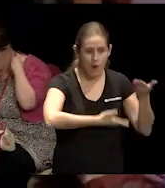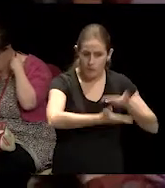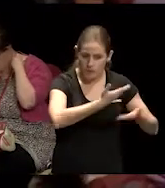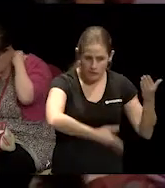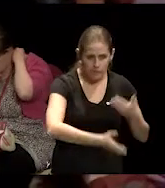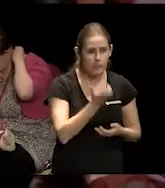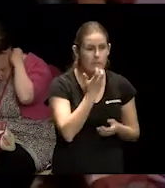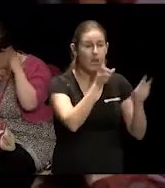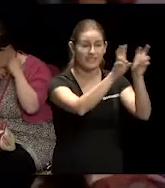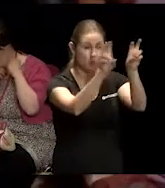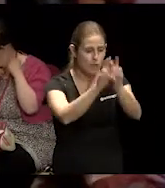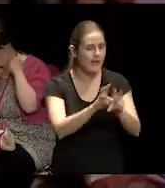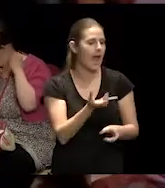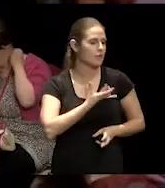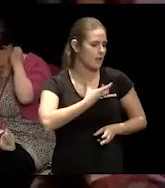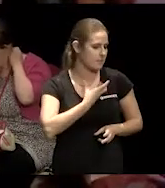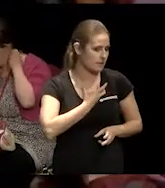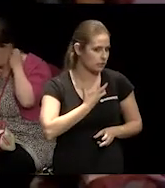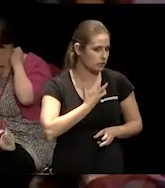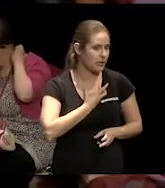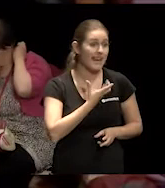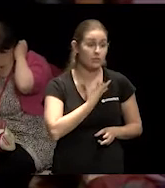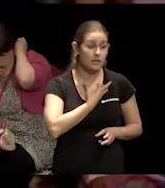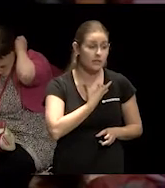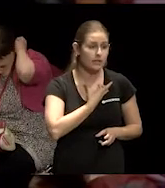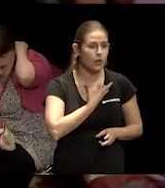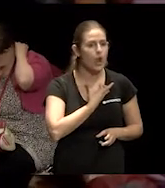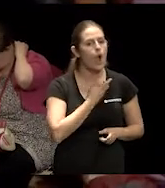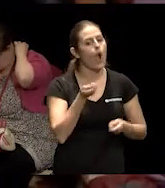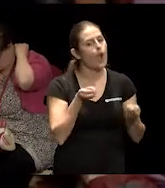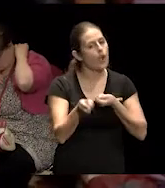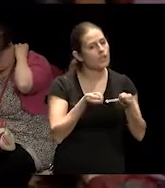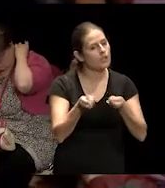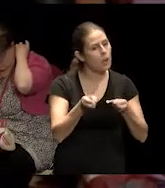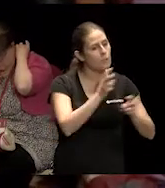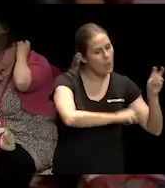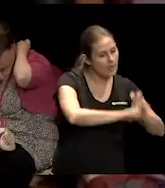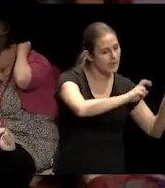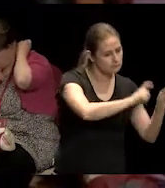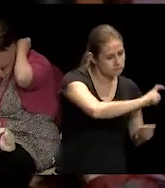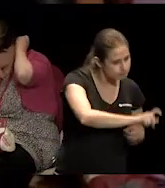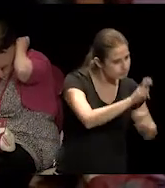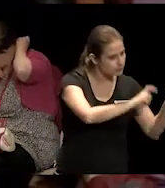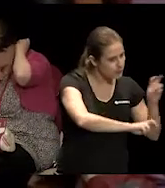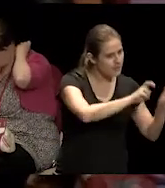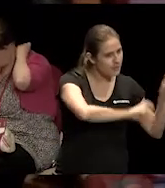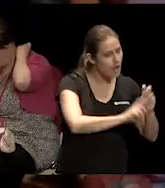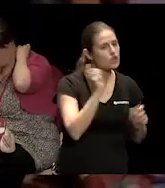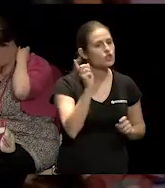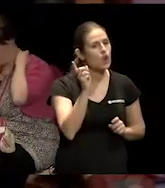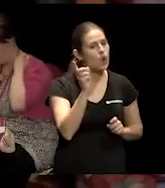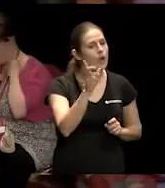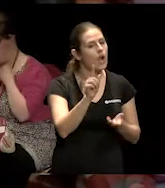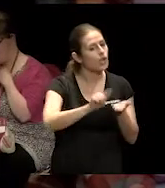ayuntamiento, que el ayuntamiento coordinó esta búsqueda. Entonces, solo contestó una asociación que se llama Migra Studium, como he dicho,